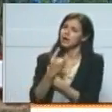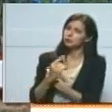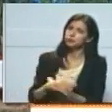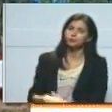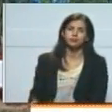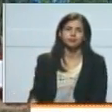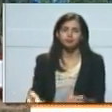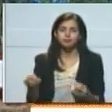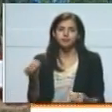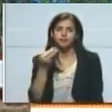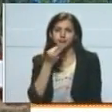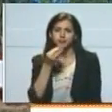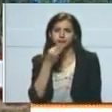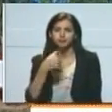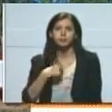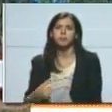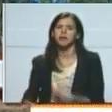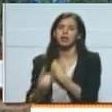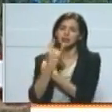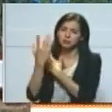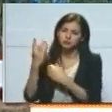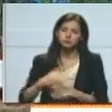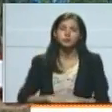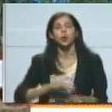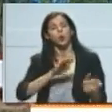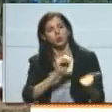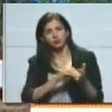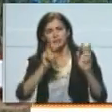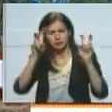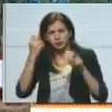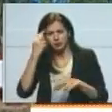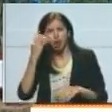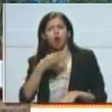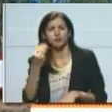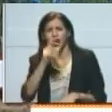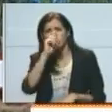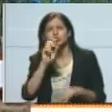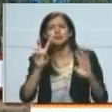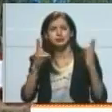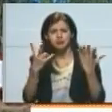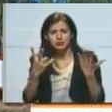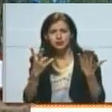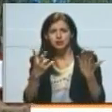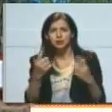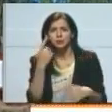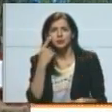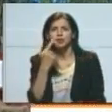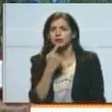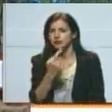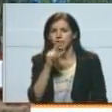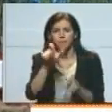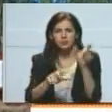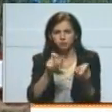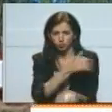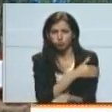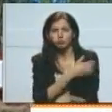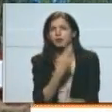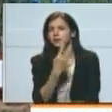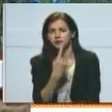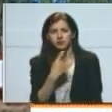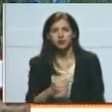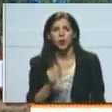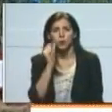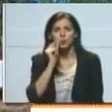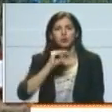tema. Un joven de 17 años. Escuchen lo que escribió esta gente de la derecha. José